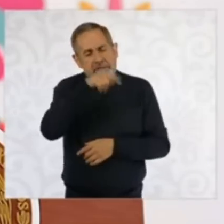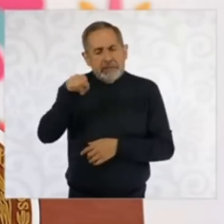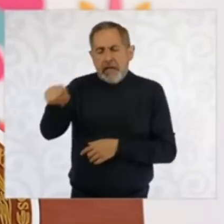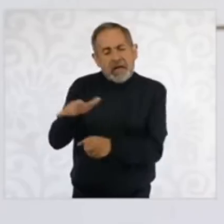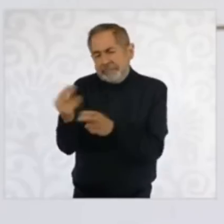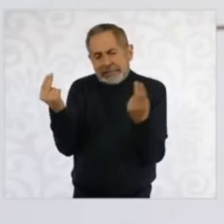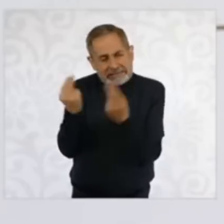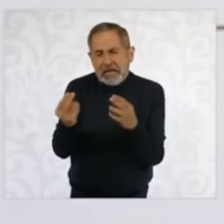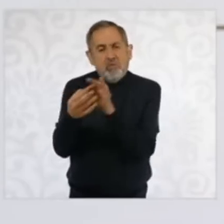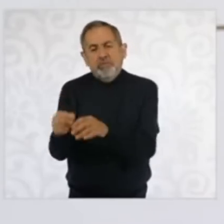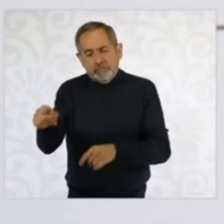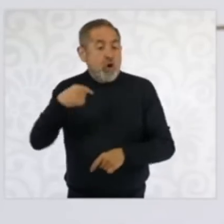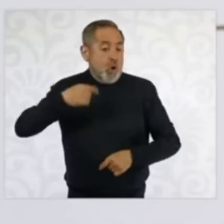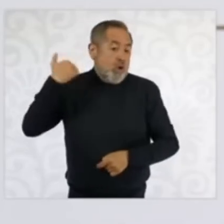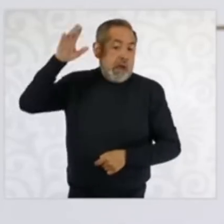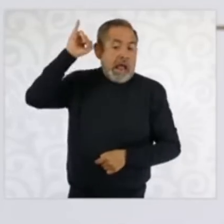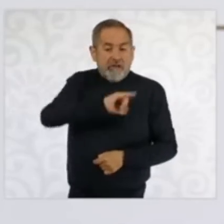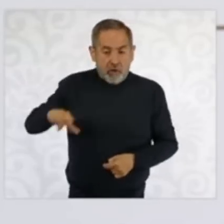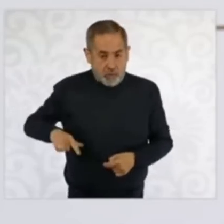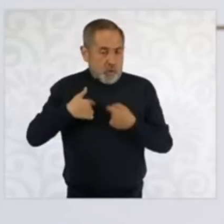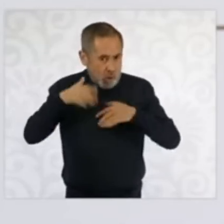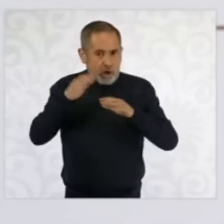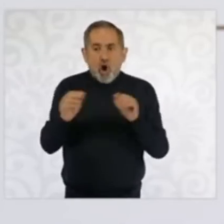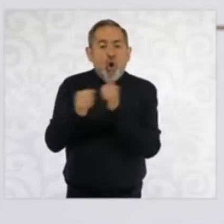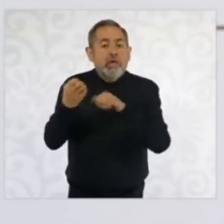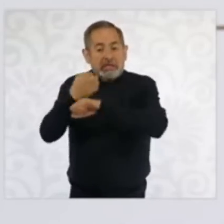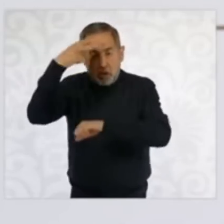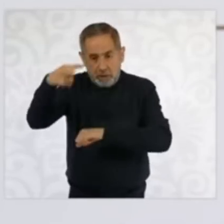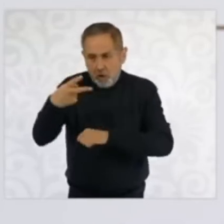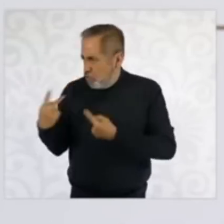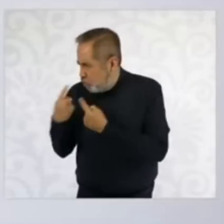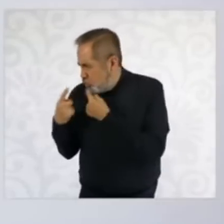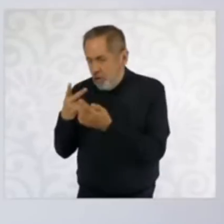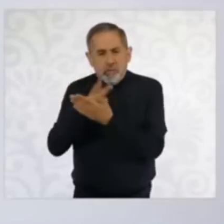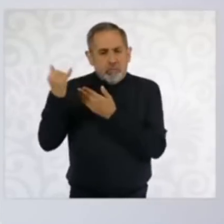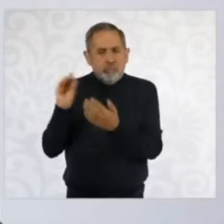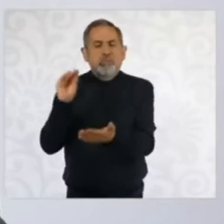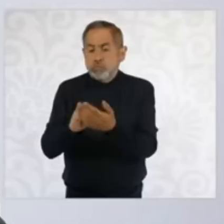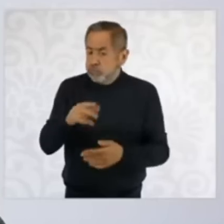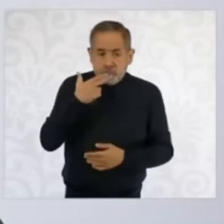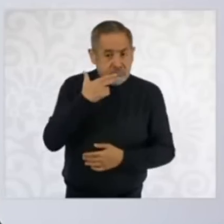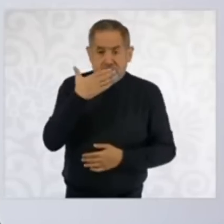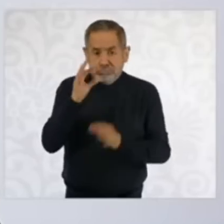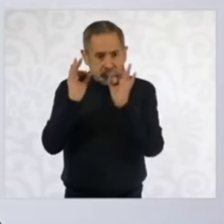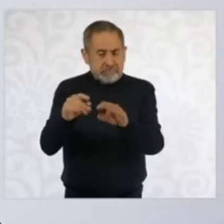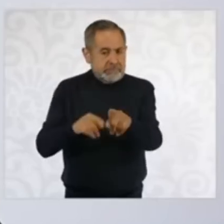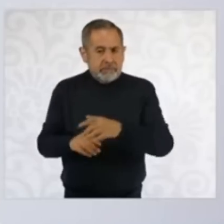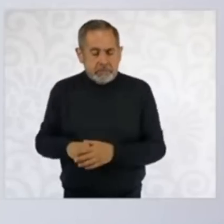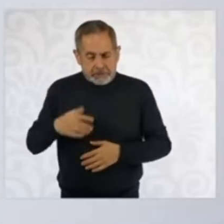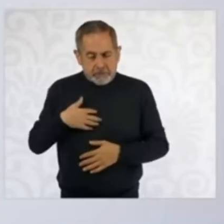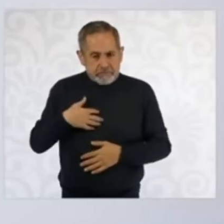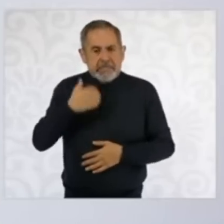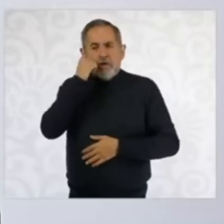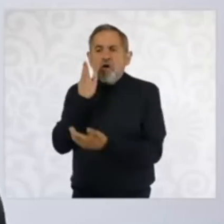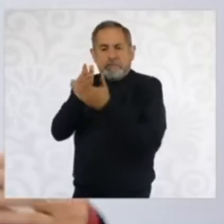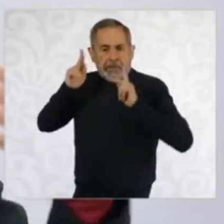hicimos un proyecto con el Estado de México entonces, que está funcionando muy bien. De hecho, tengo interés en